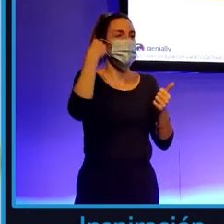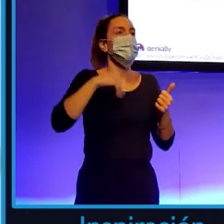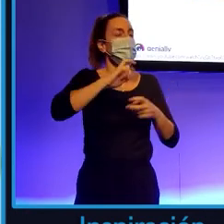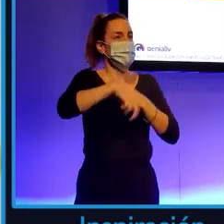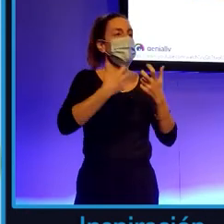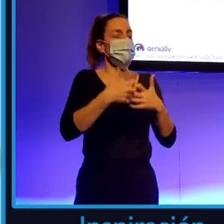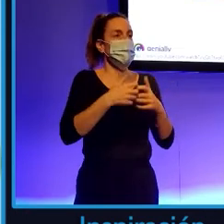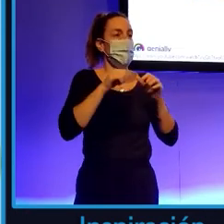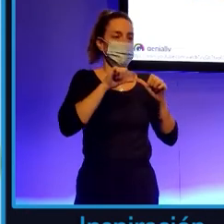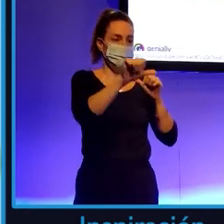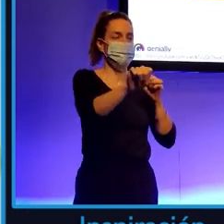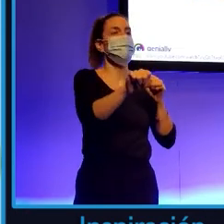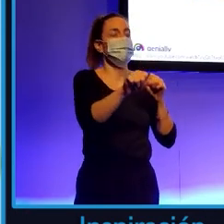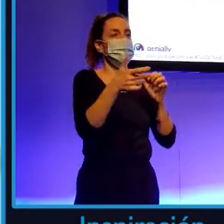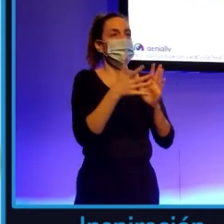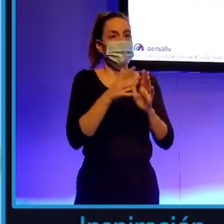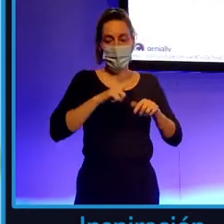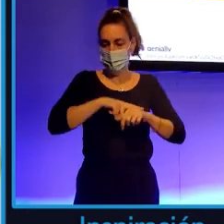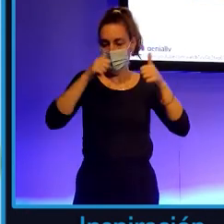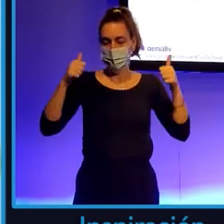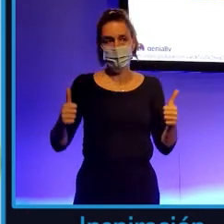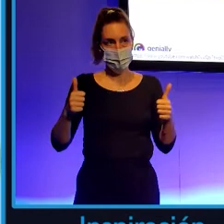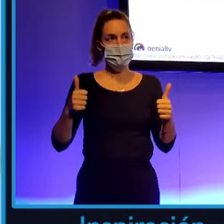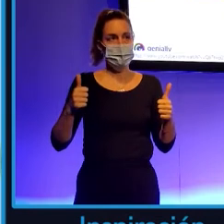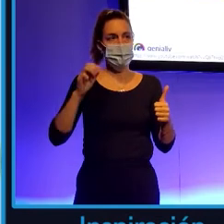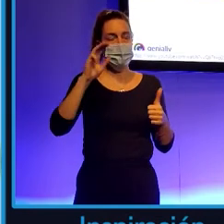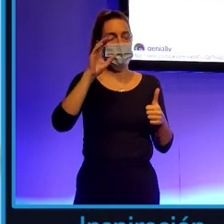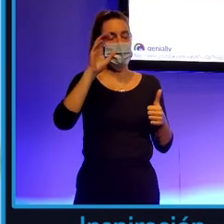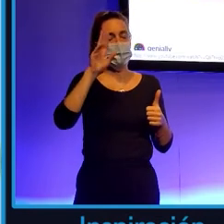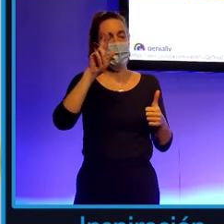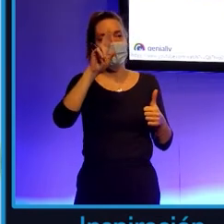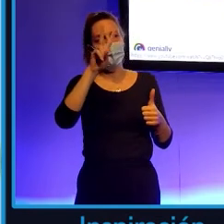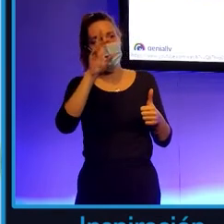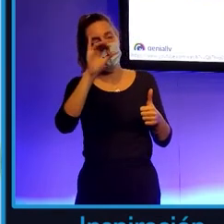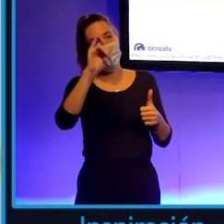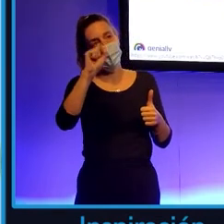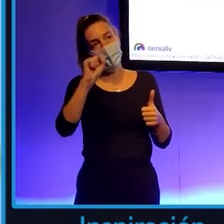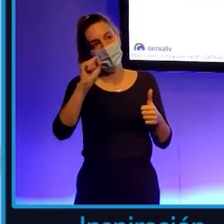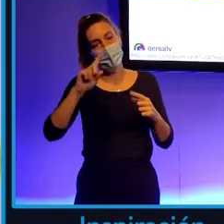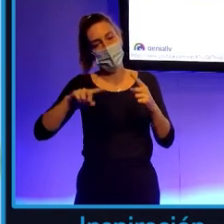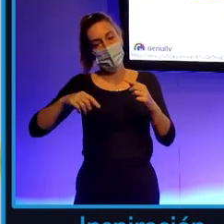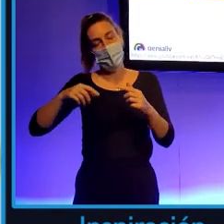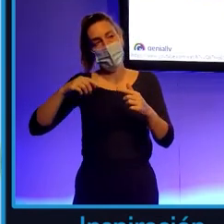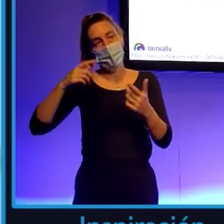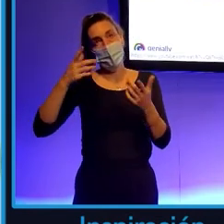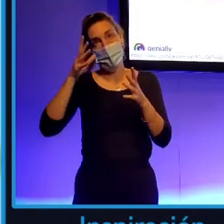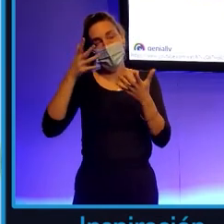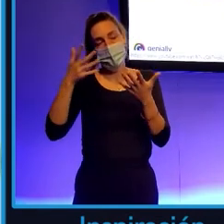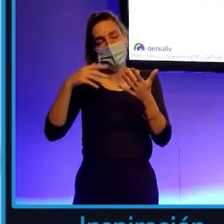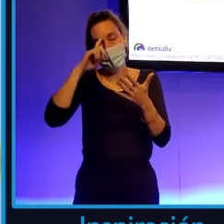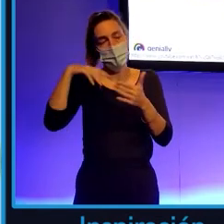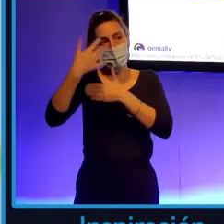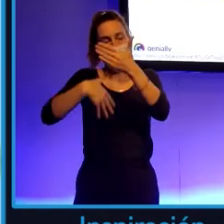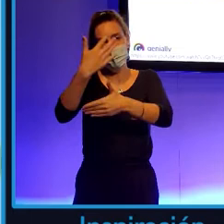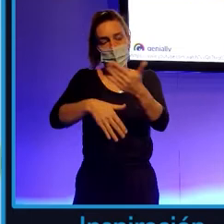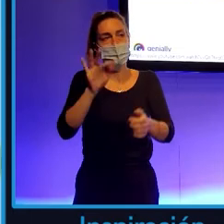fue exactamente al mismo tiempo en prusia y un poquito y unas décadas más tarde se ocurrió también en francia en la